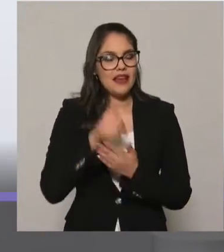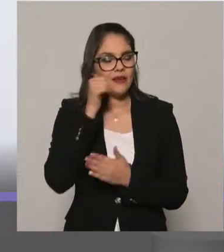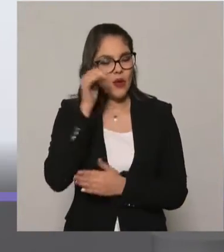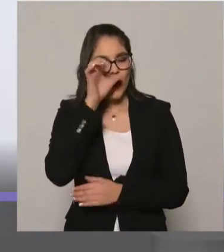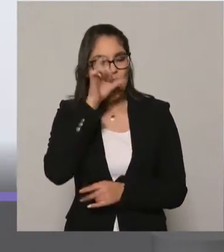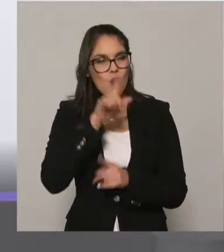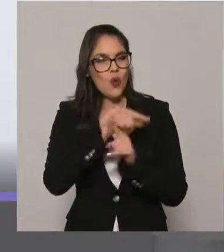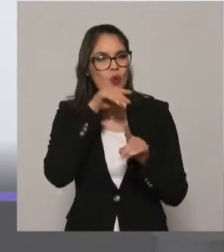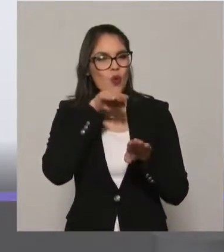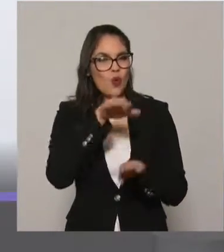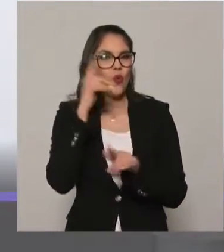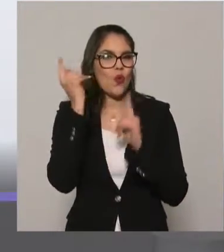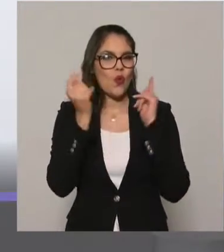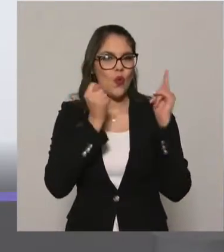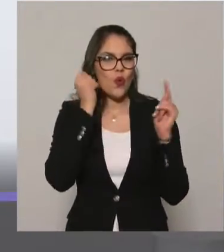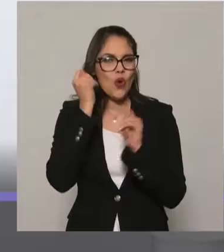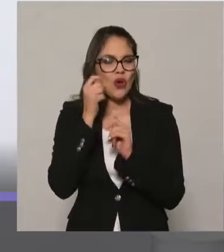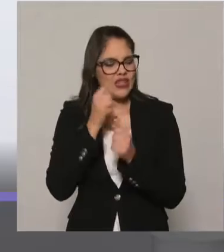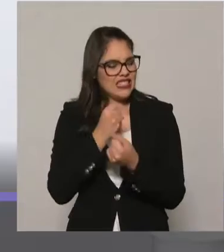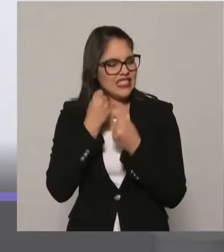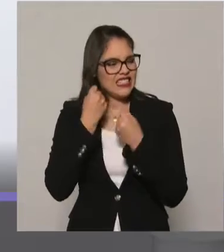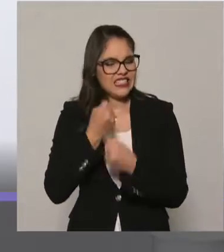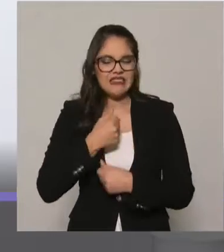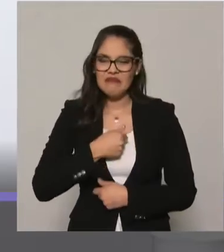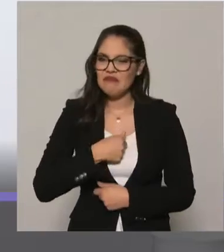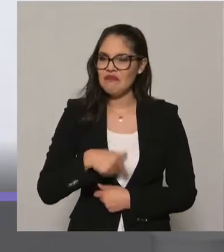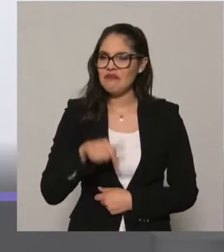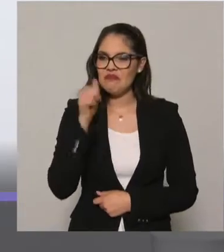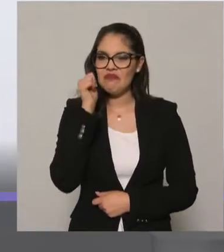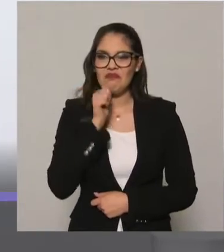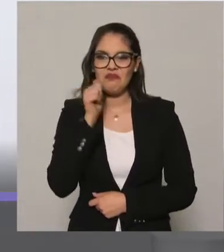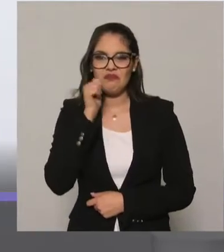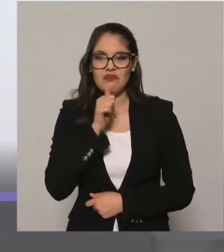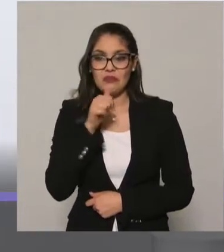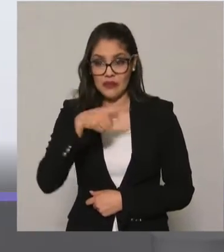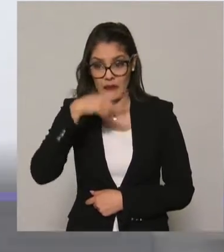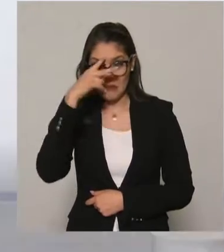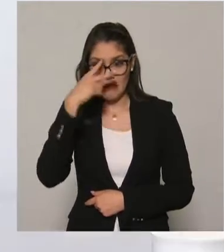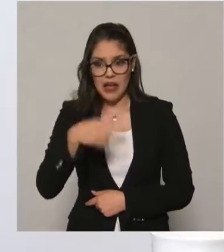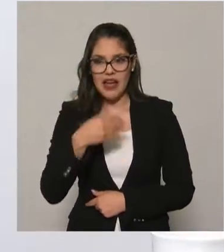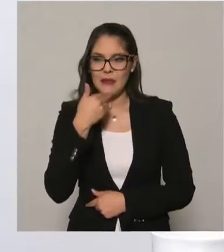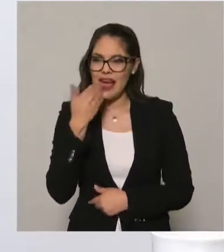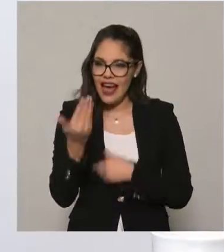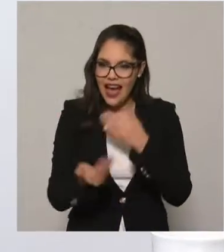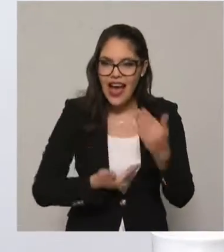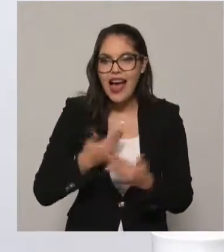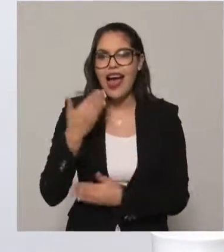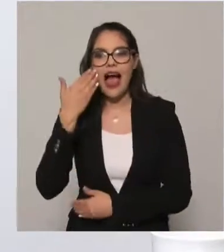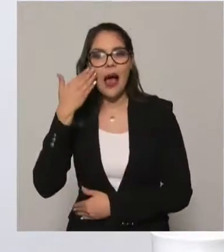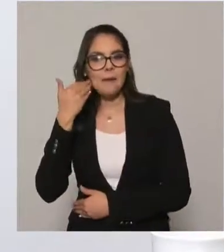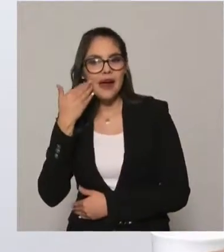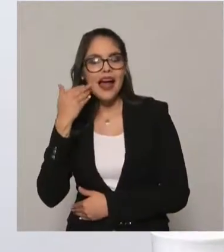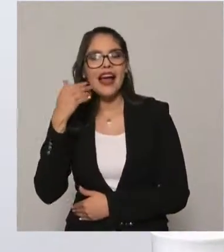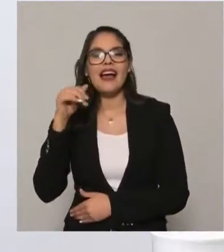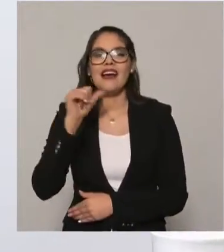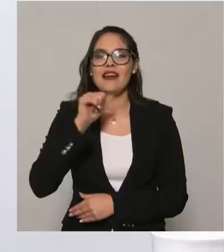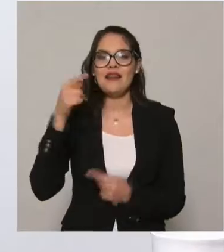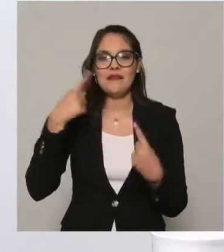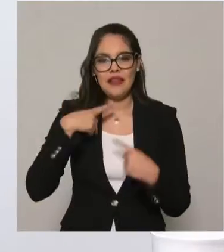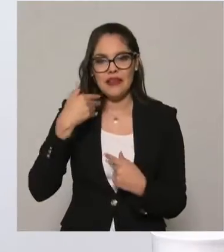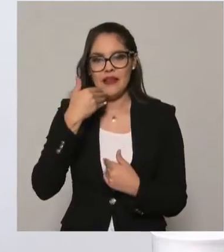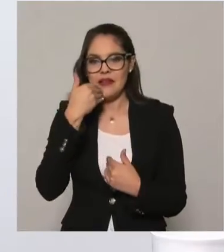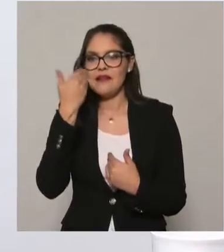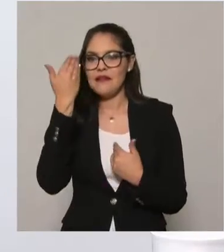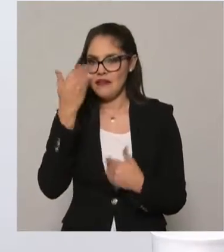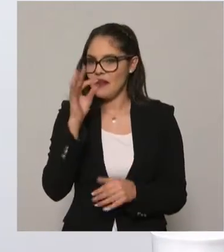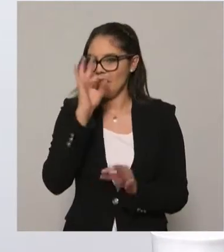del turismo arraigada, impregnada. No hay trato mejor que el que dan los mexicanos a los visitantes extranjeros en el mundo, y eso se lo pueden decir